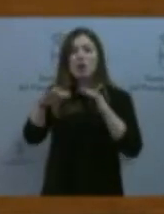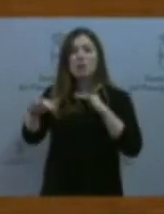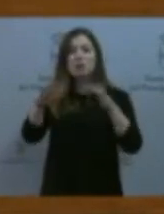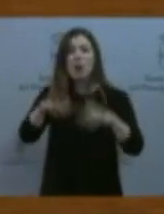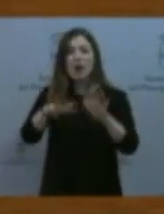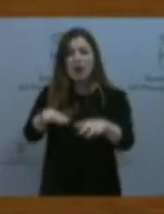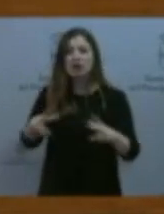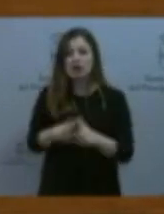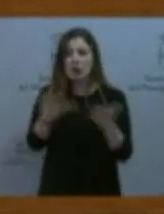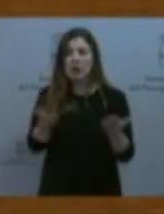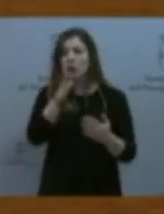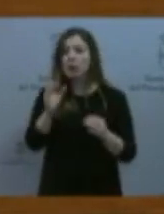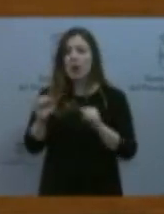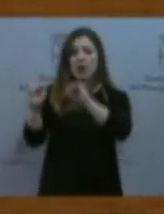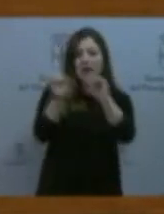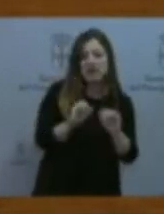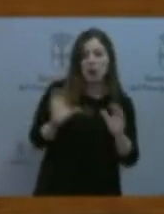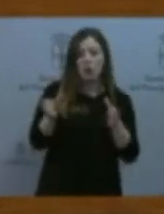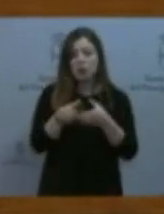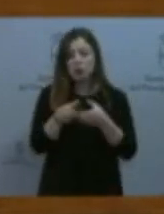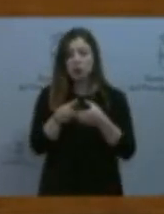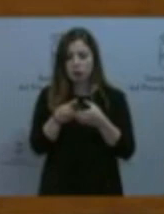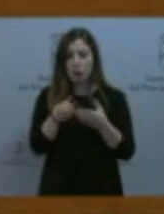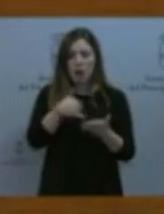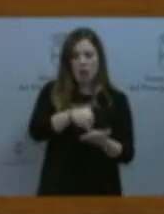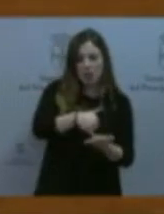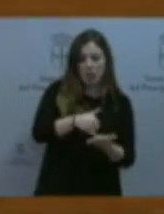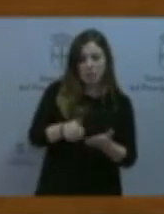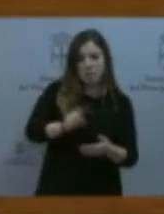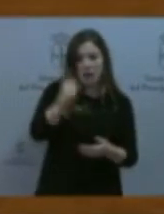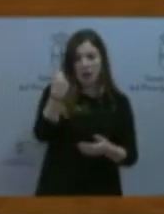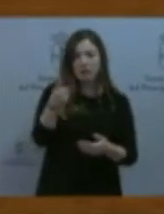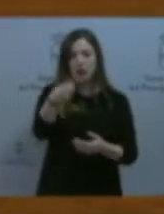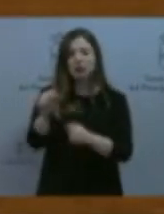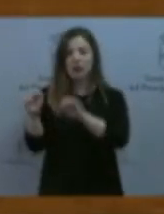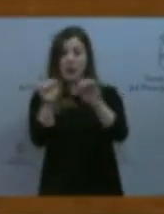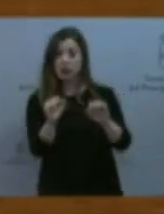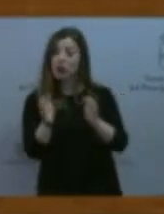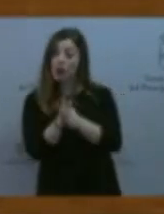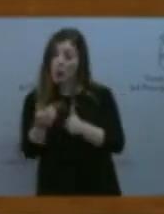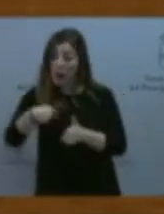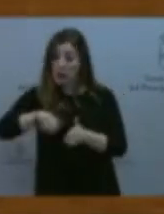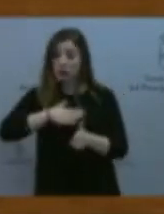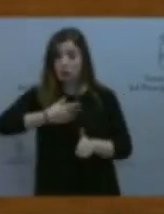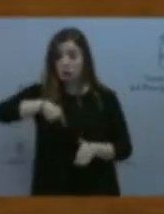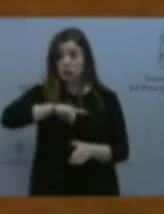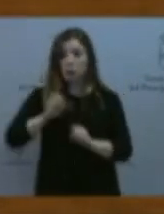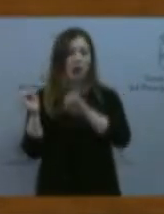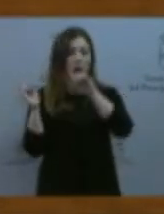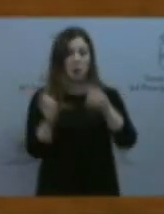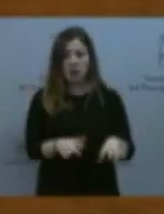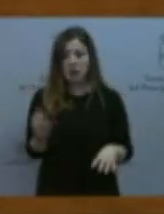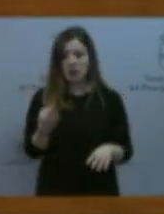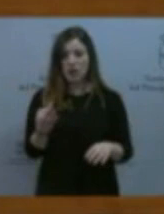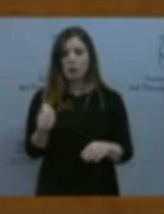Y esas personas, esos compañeros, trataron de renunciar explícitamente al aforamiento. Así lo